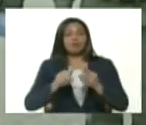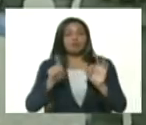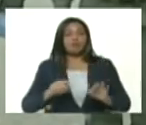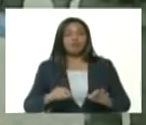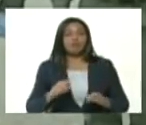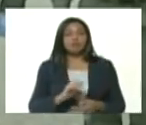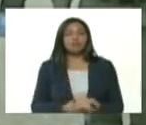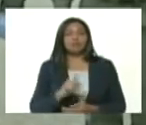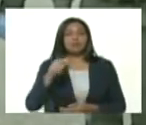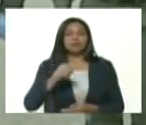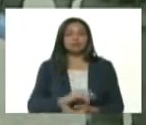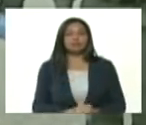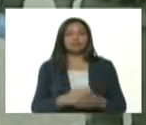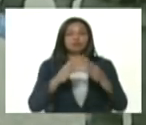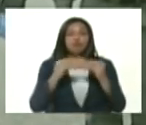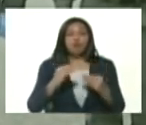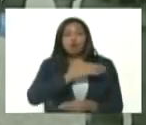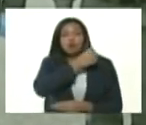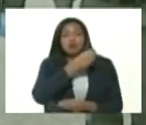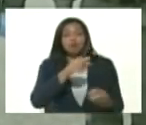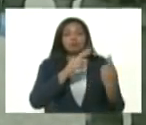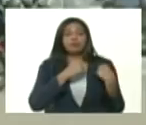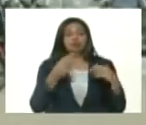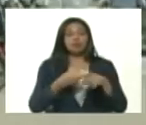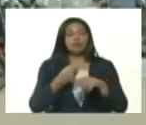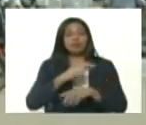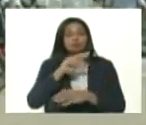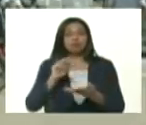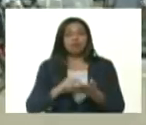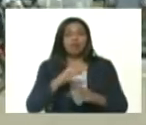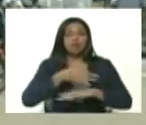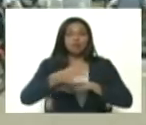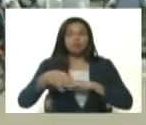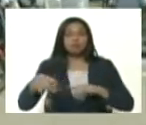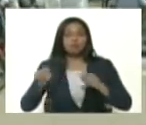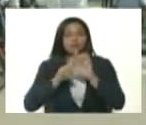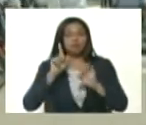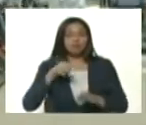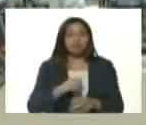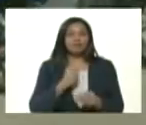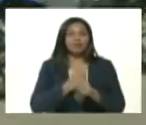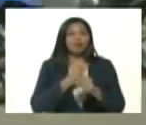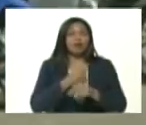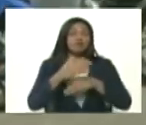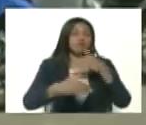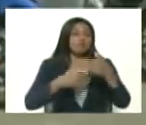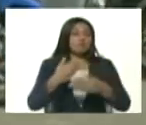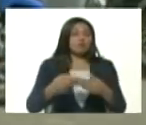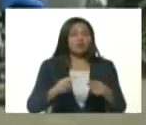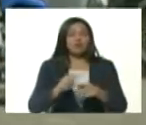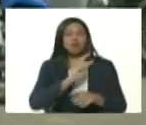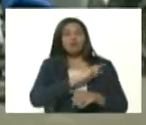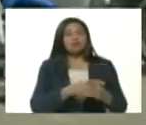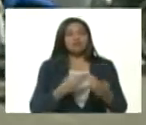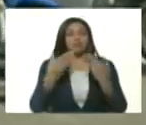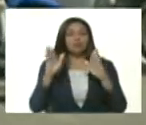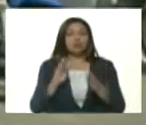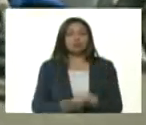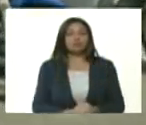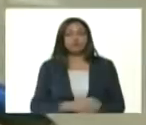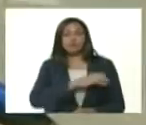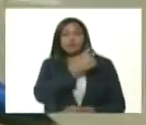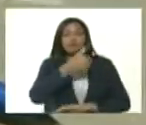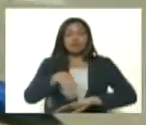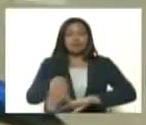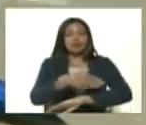SODI Miranda, todas las autoridades del gobierno nacional, regional y municipal, trabajando de la mano, y el poder popular, los jefes de